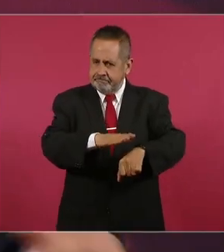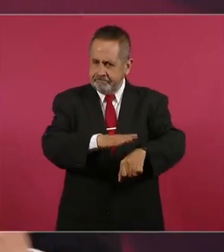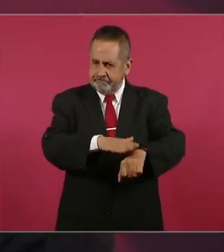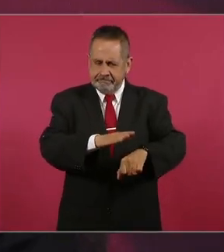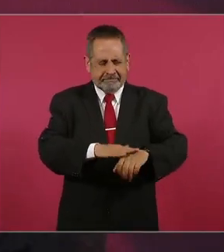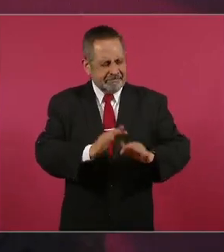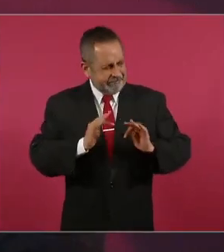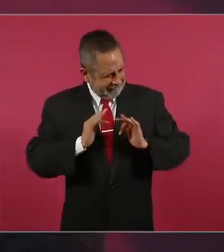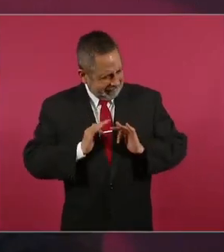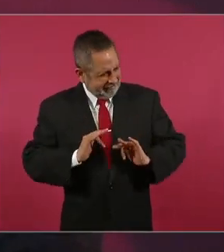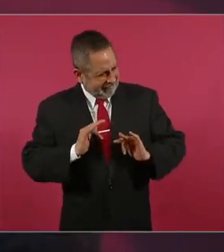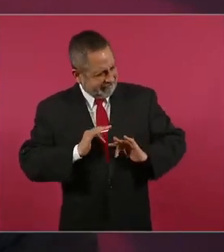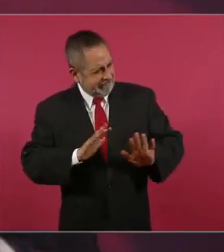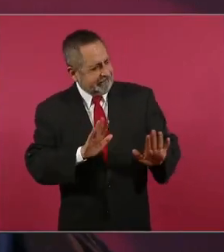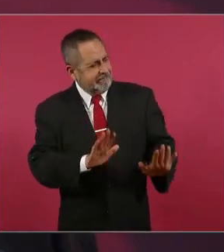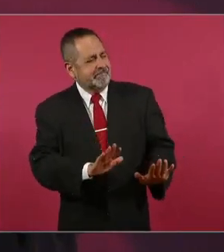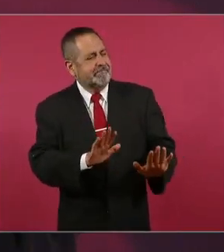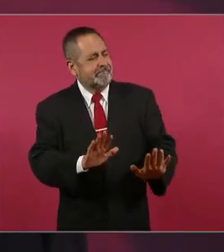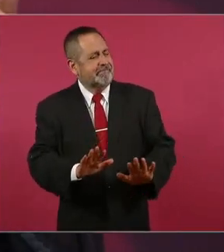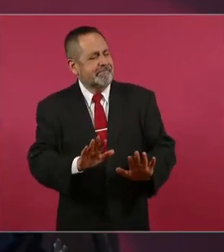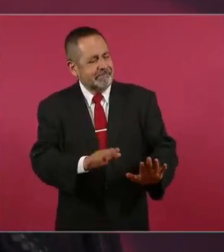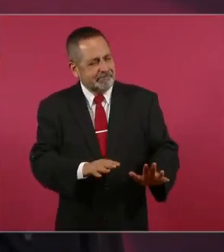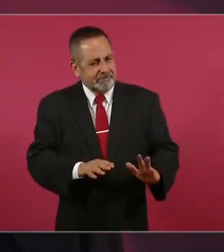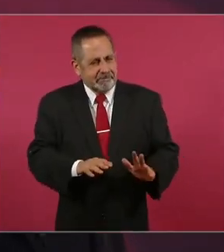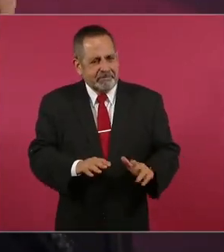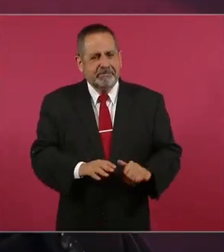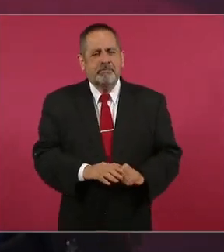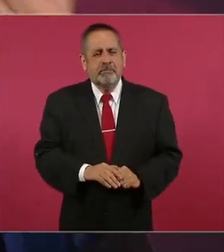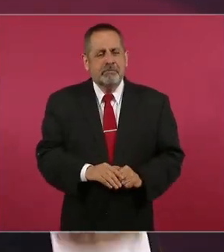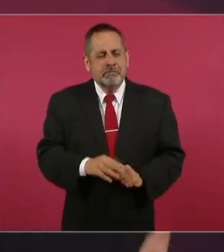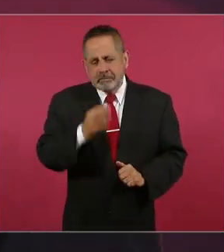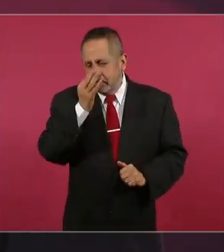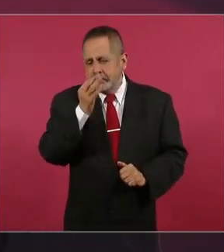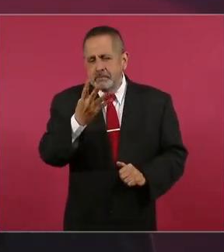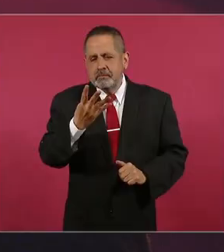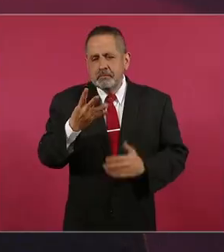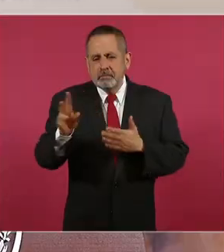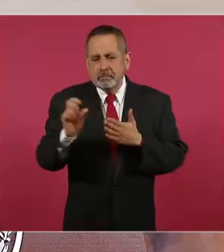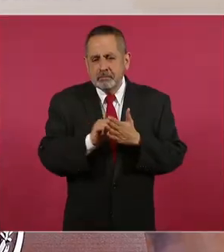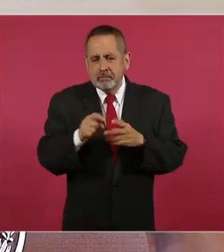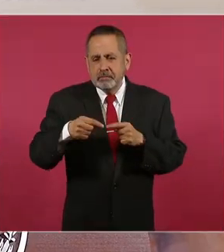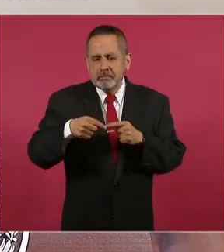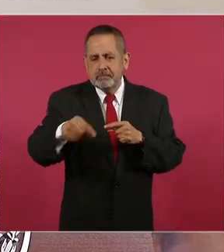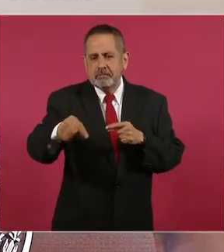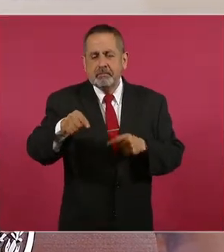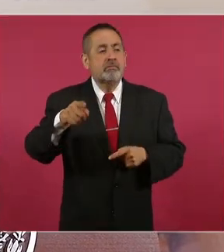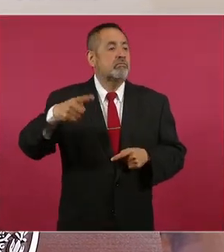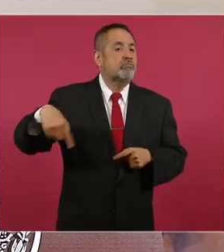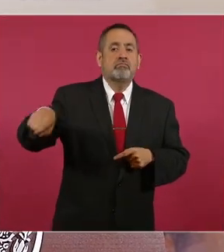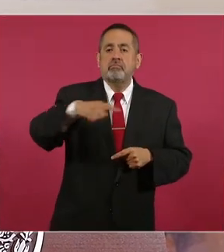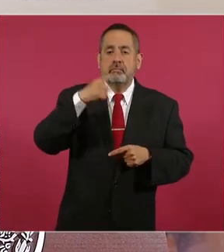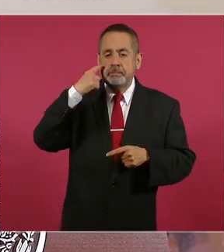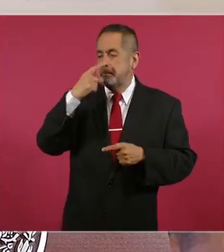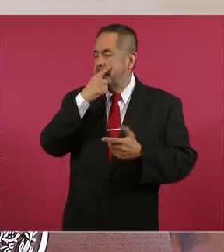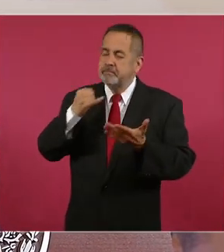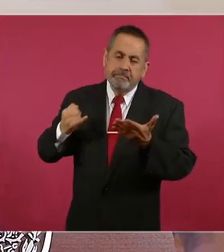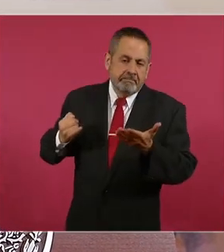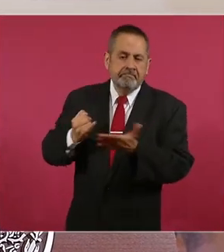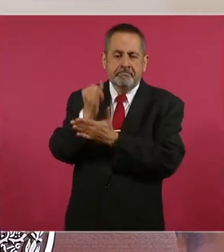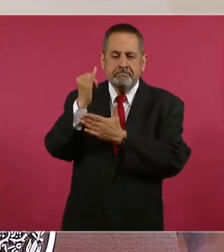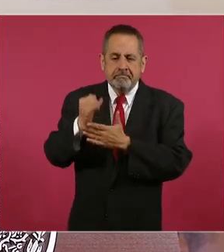serenen. Ya en 4 meses la gente va a decidir.